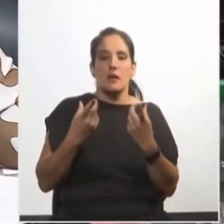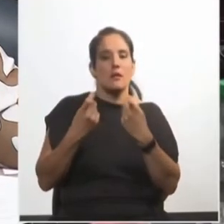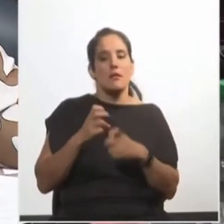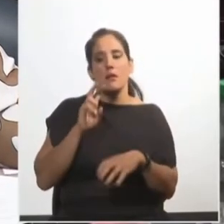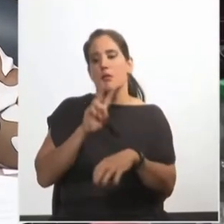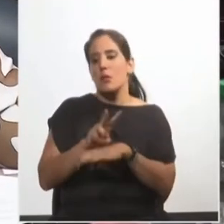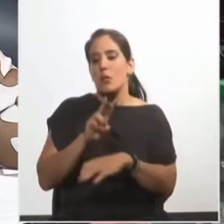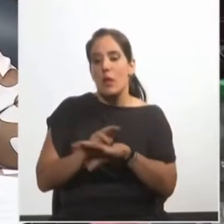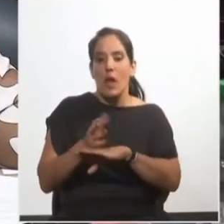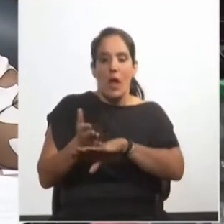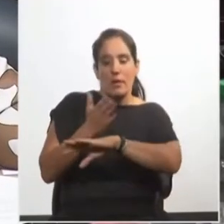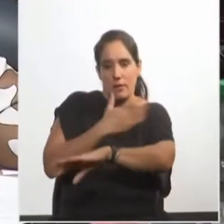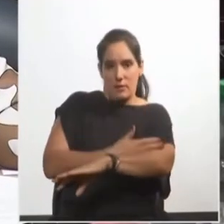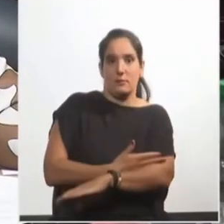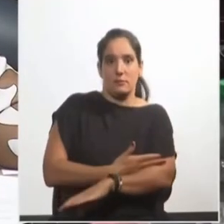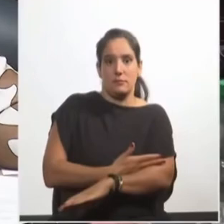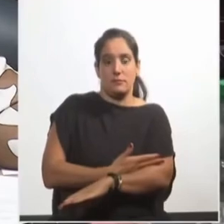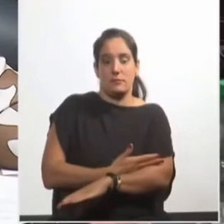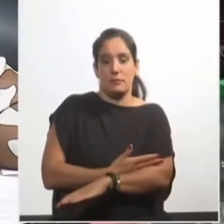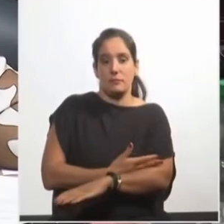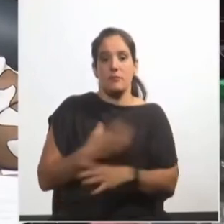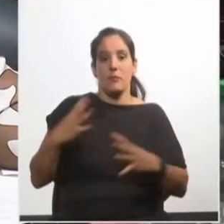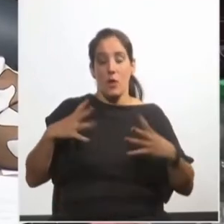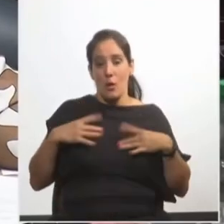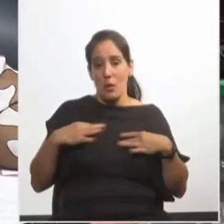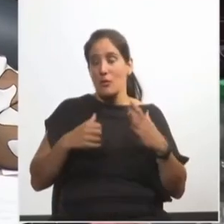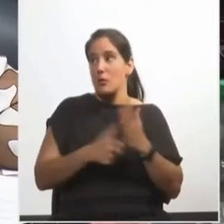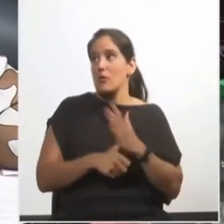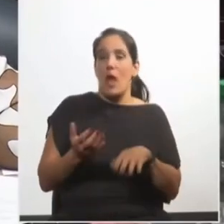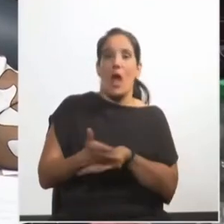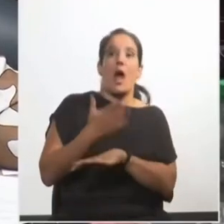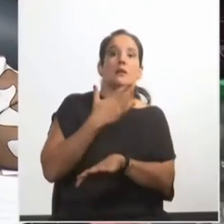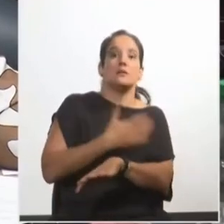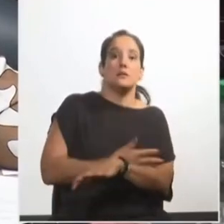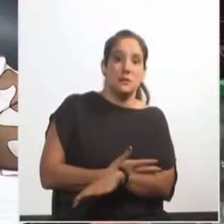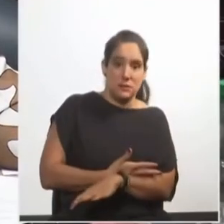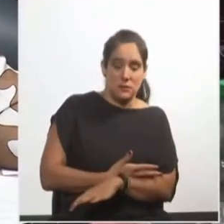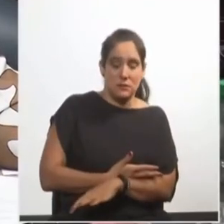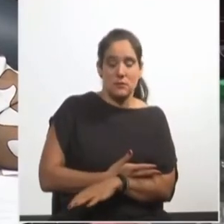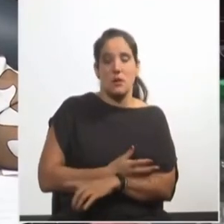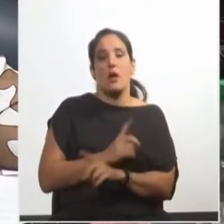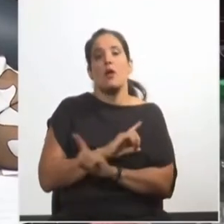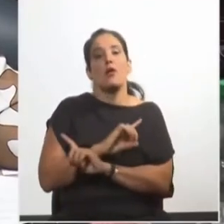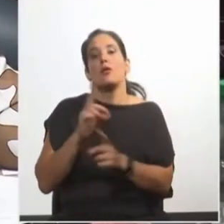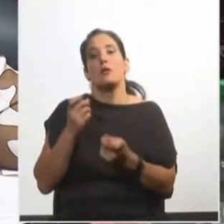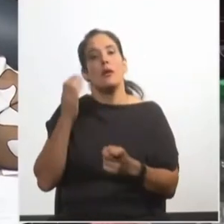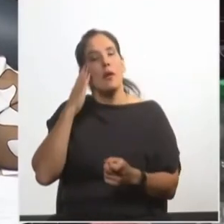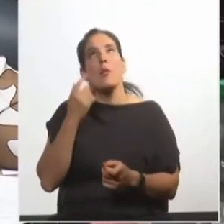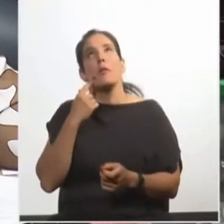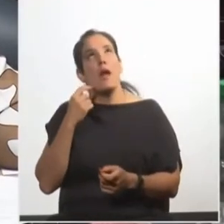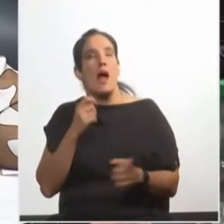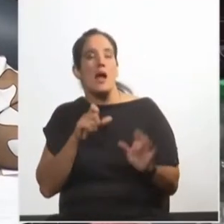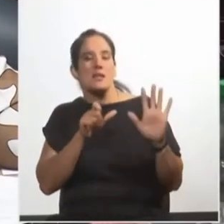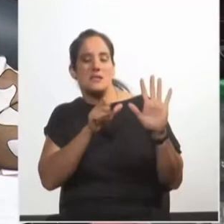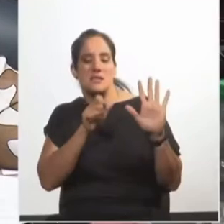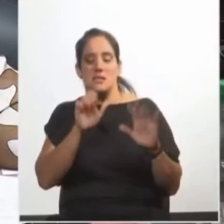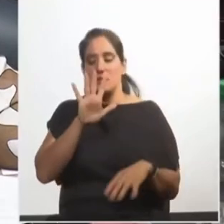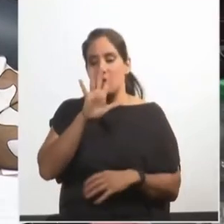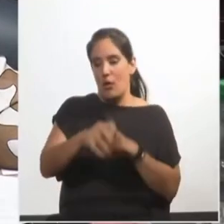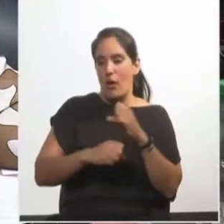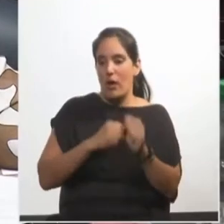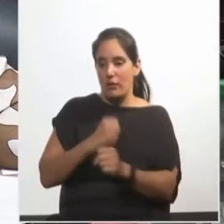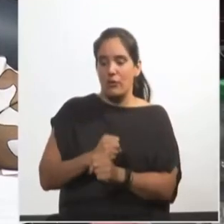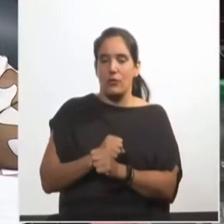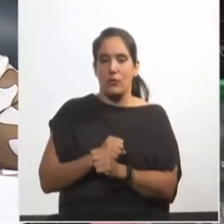protección social antes. No parece razonable pensar que las personas llegarán a los 65 años